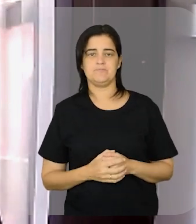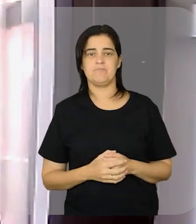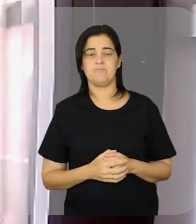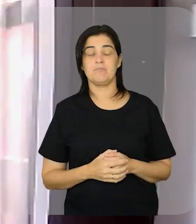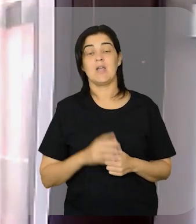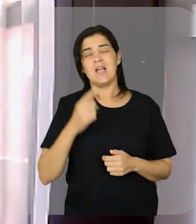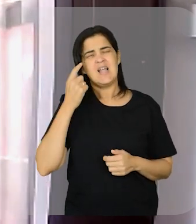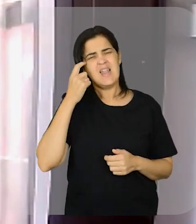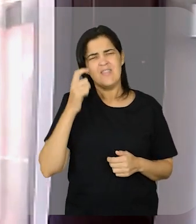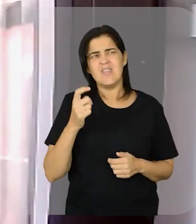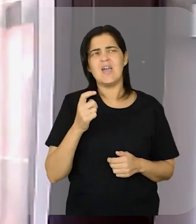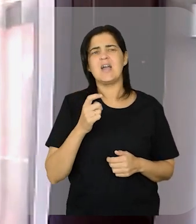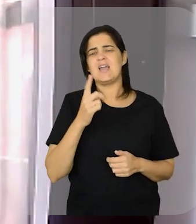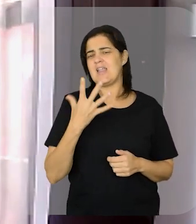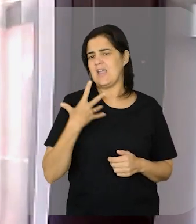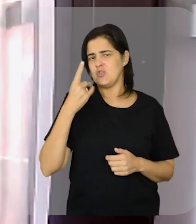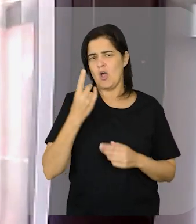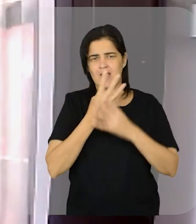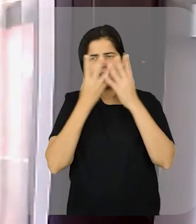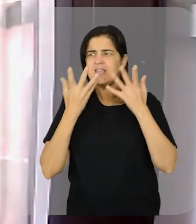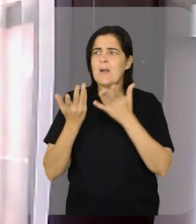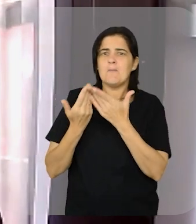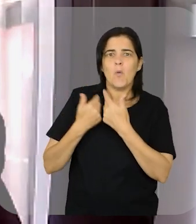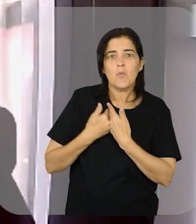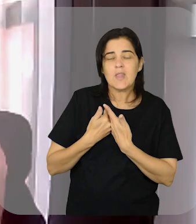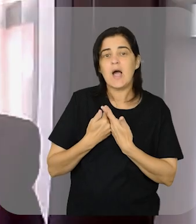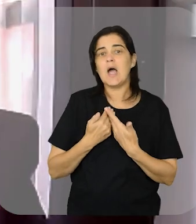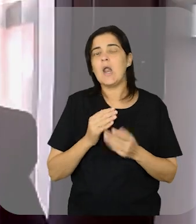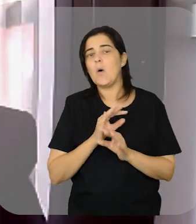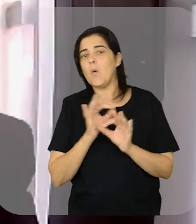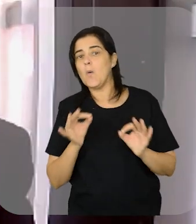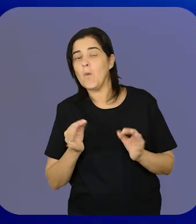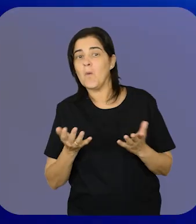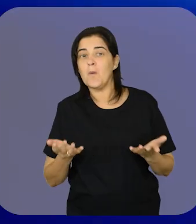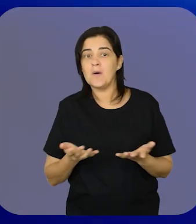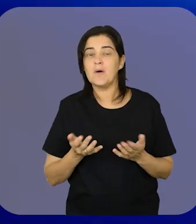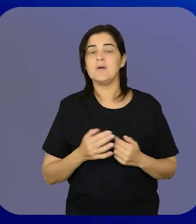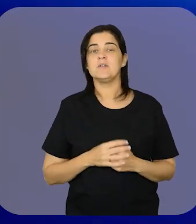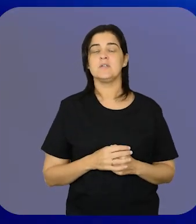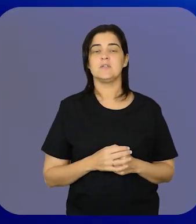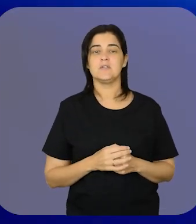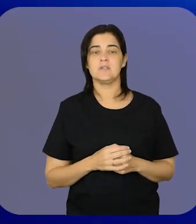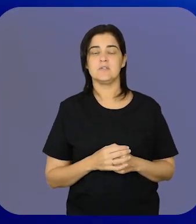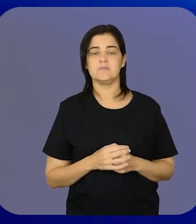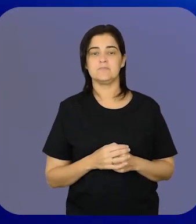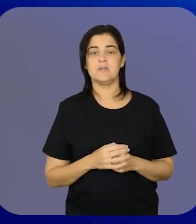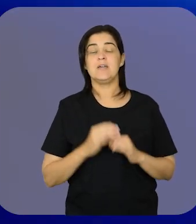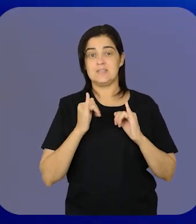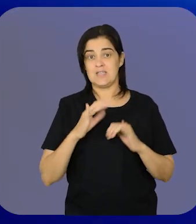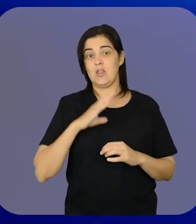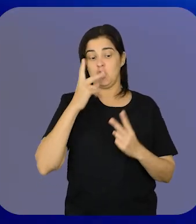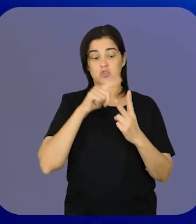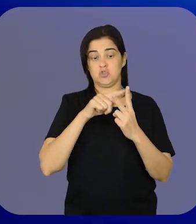No sé, tengo la idea de que la directora general me quería preguntar o... Bien. Tenemos